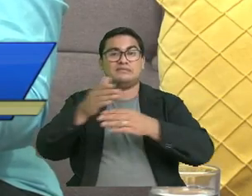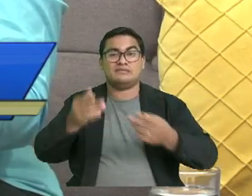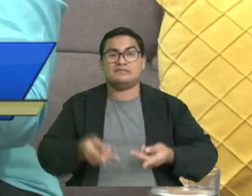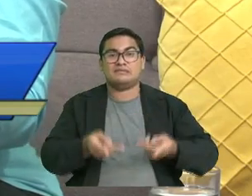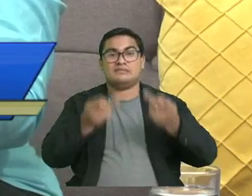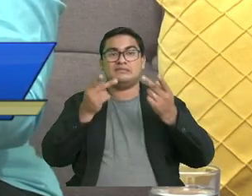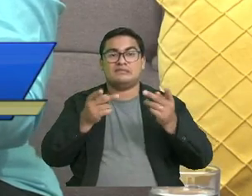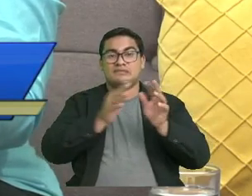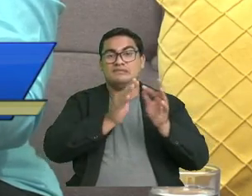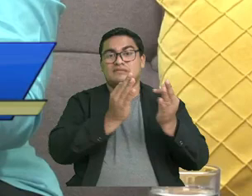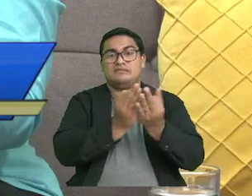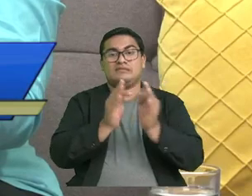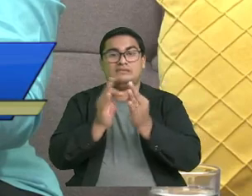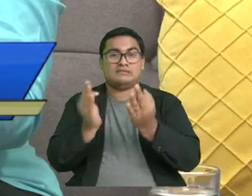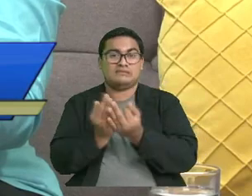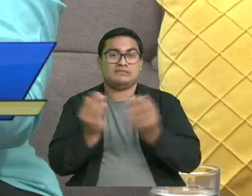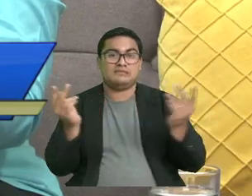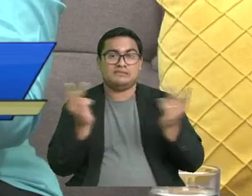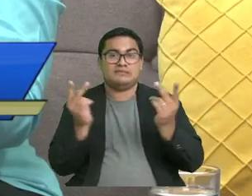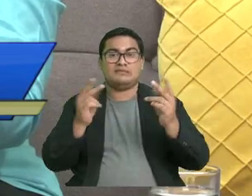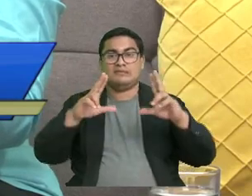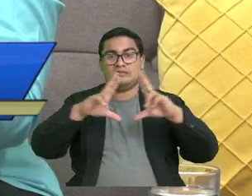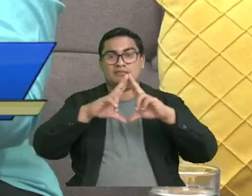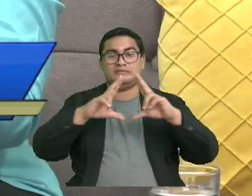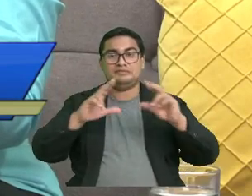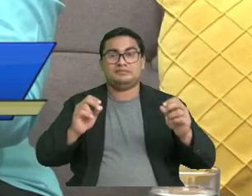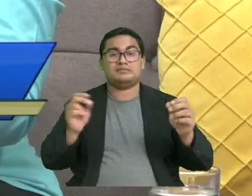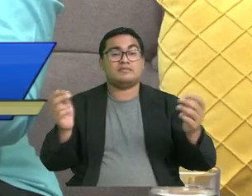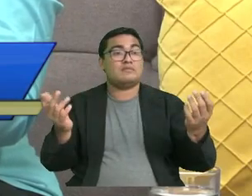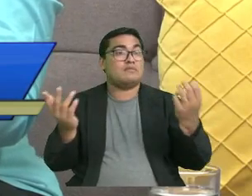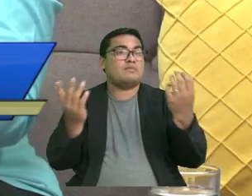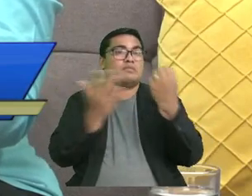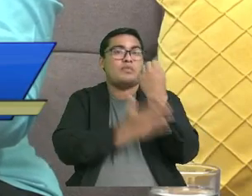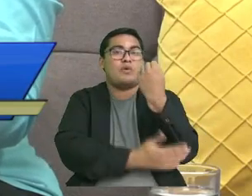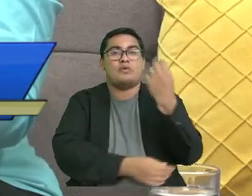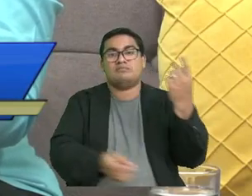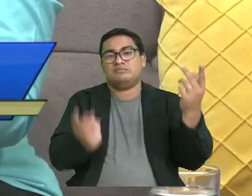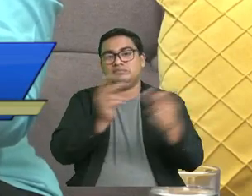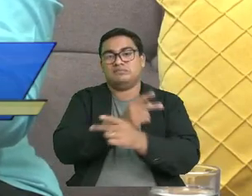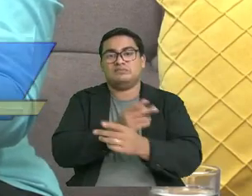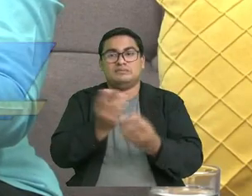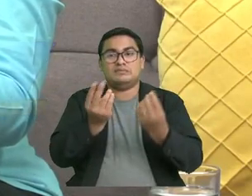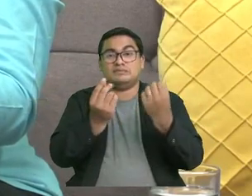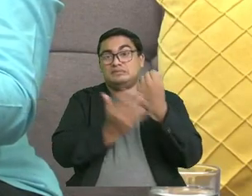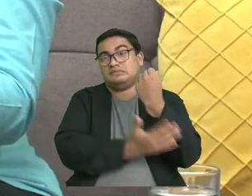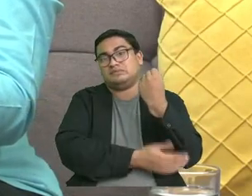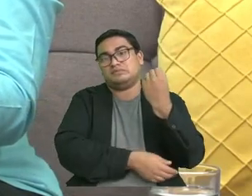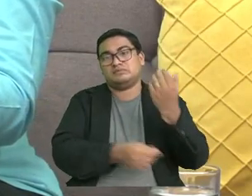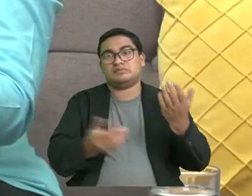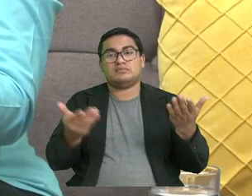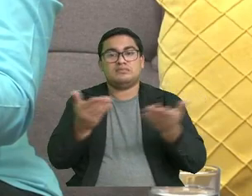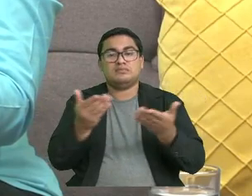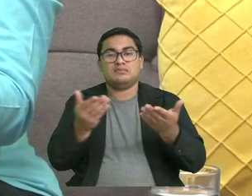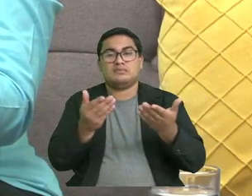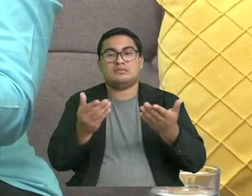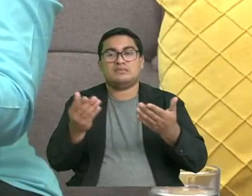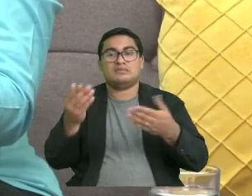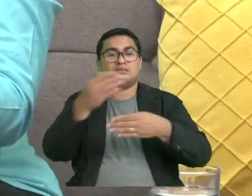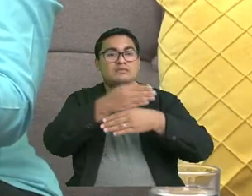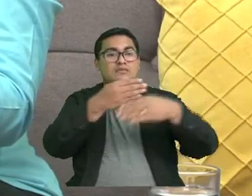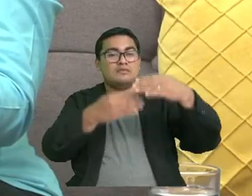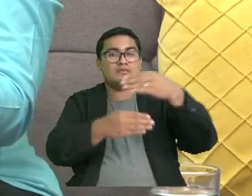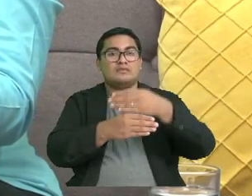vida de las familias nicaragüenses en extrema pobreza y de escasos recursos económicos, a través de la construcción